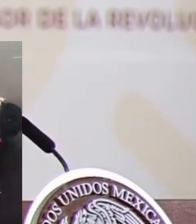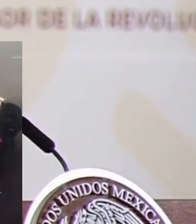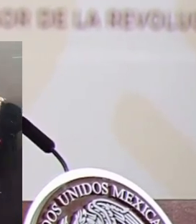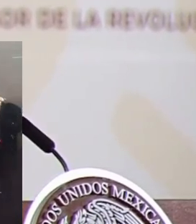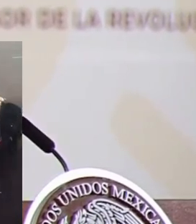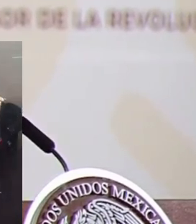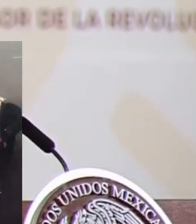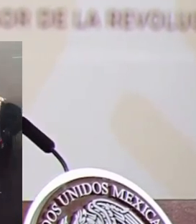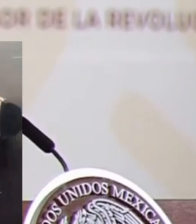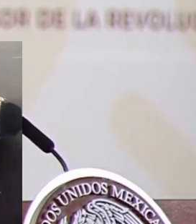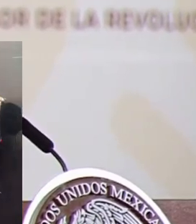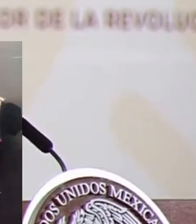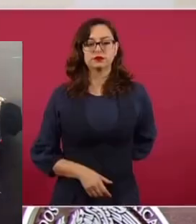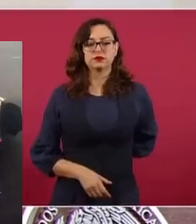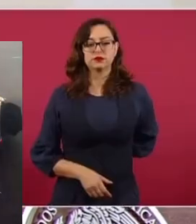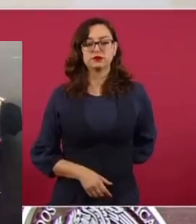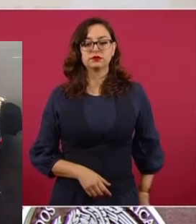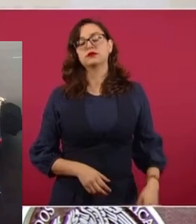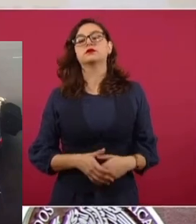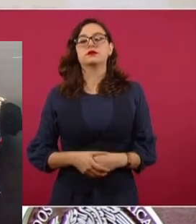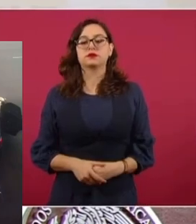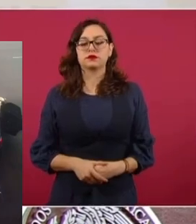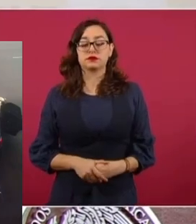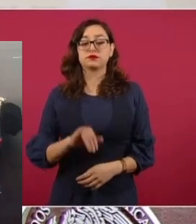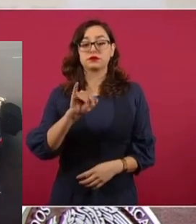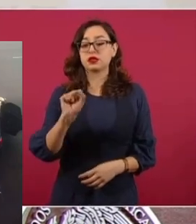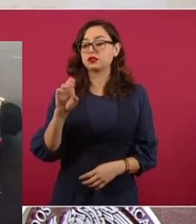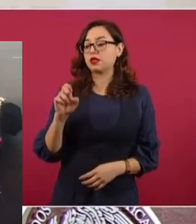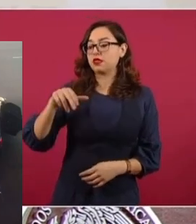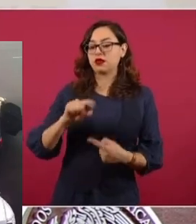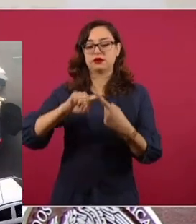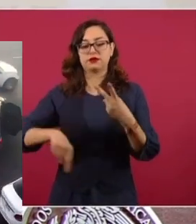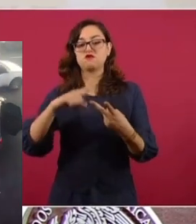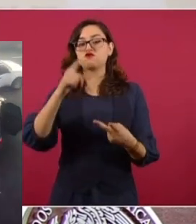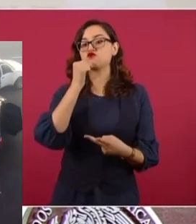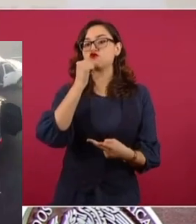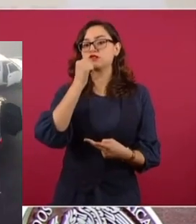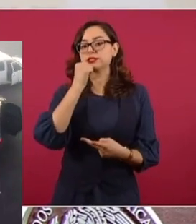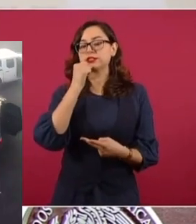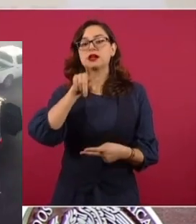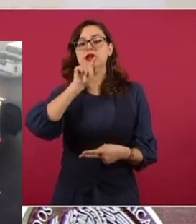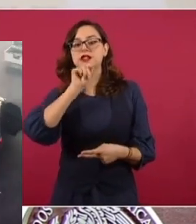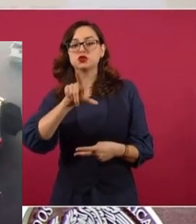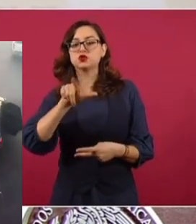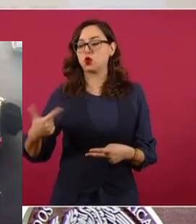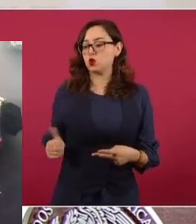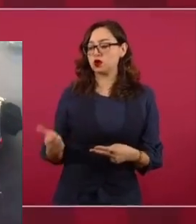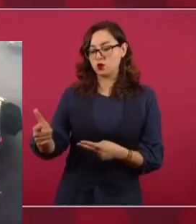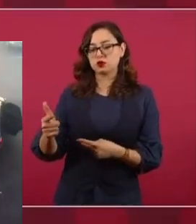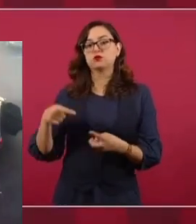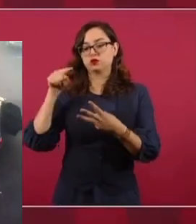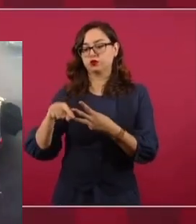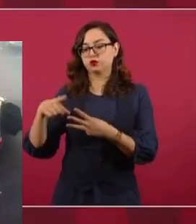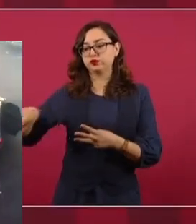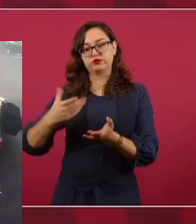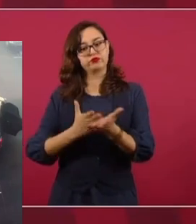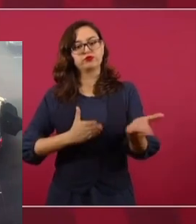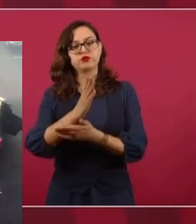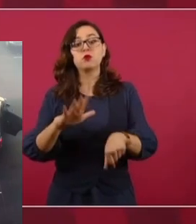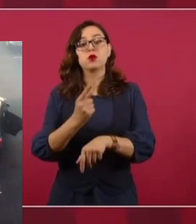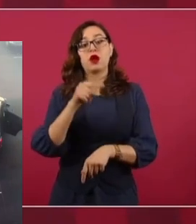de Jalisco y Guanajuato, porque al parecer había un encuentro, una reunión de dos bandas y